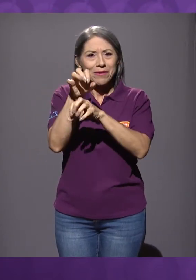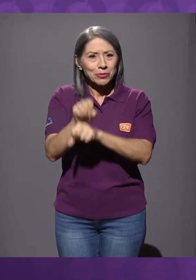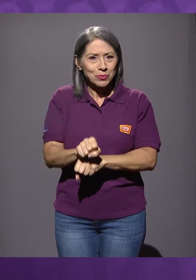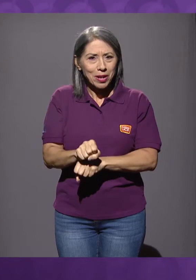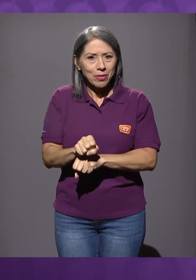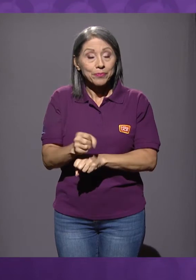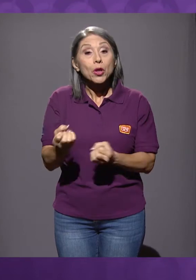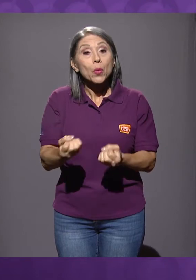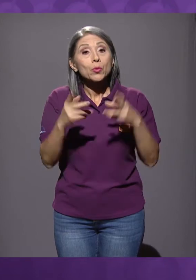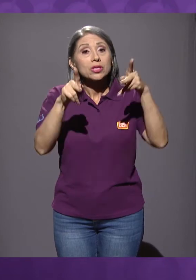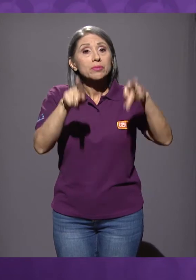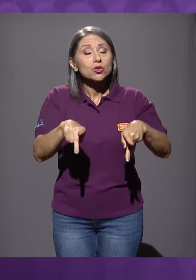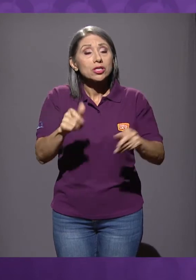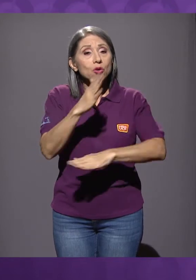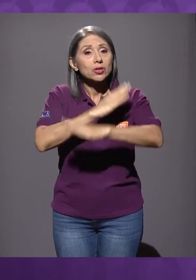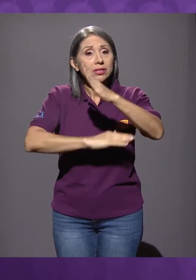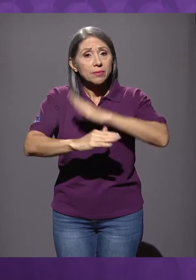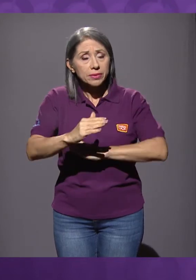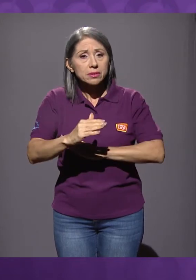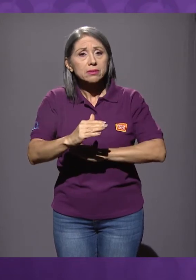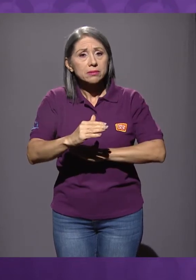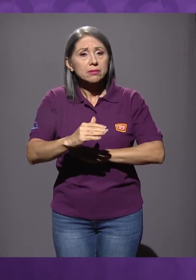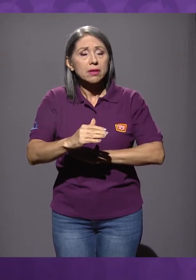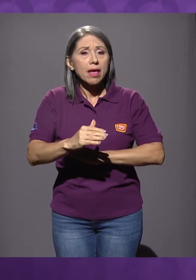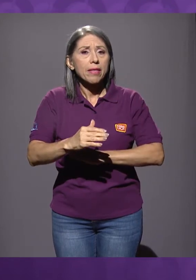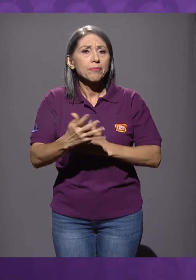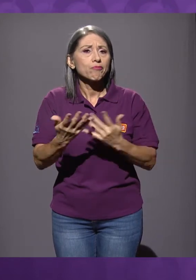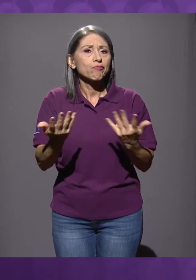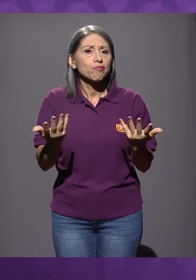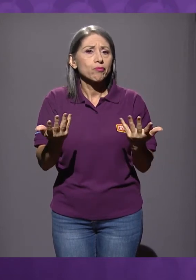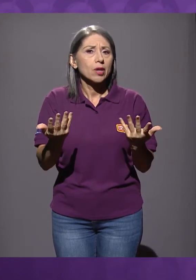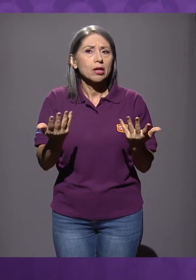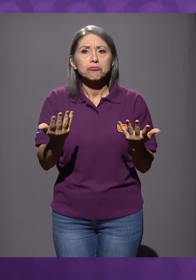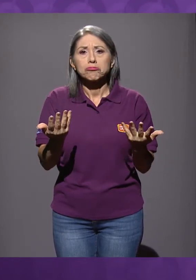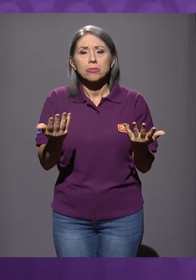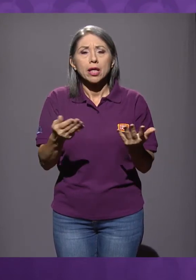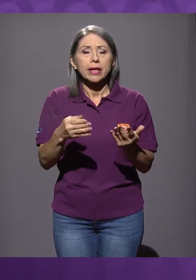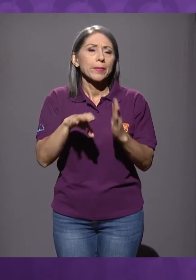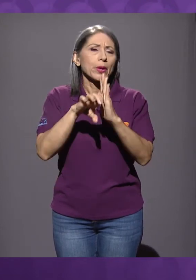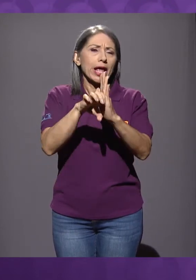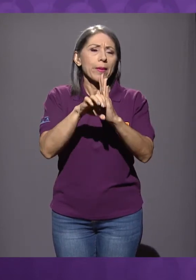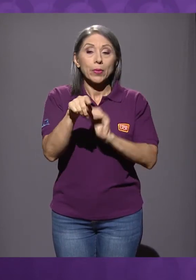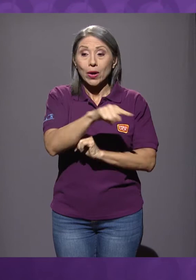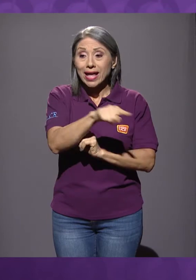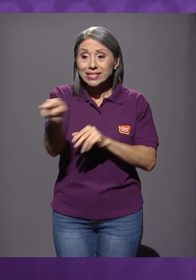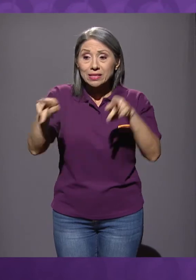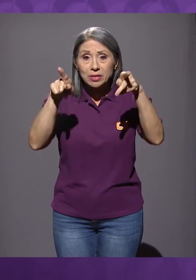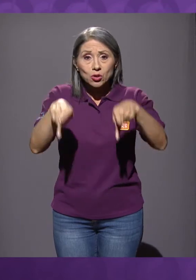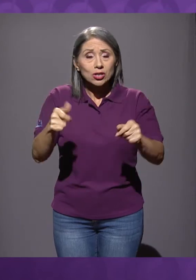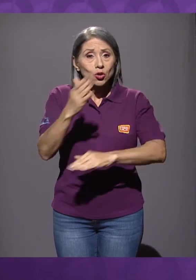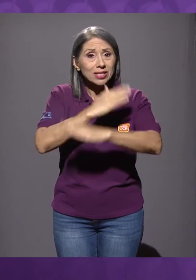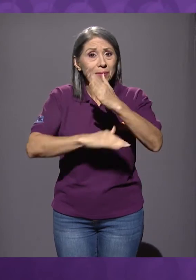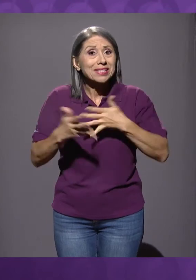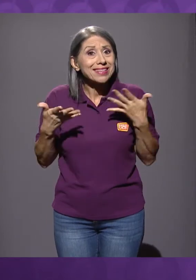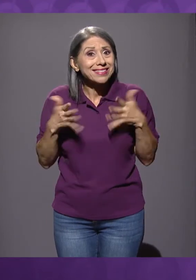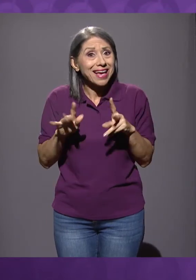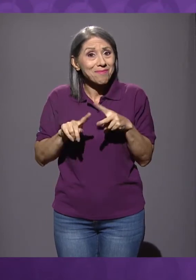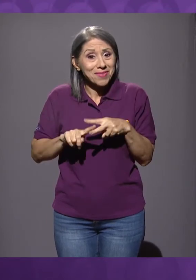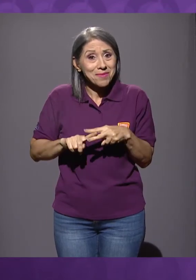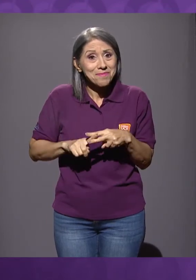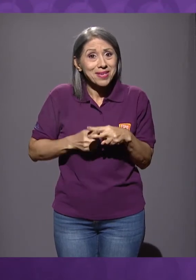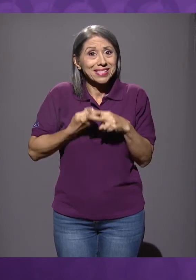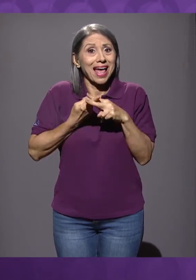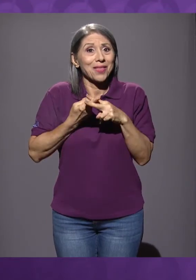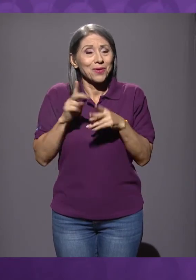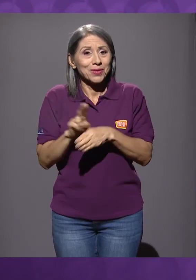con discapacidad son personas que, por ejemplo, habían empezado a utilizar los